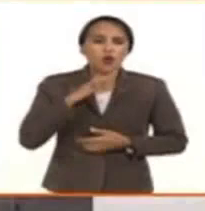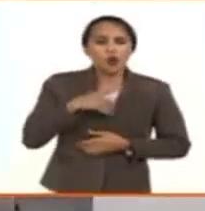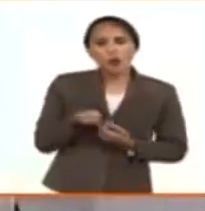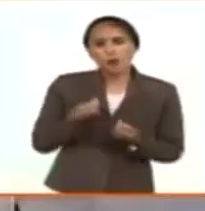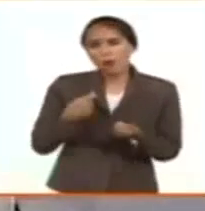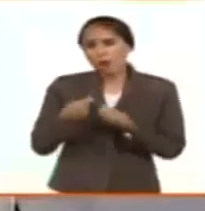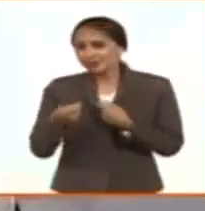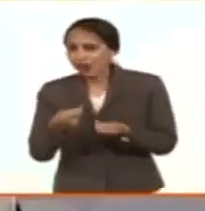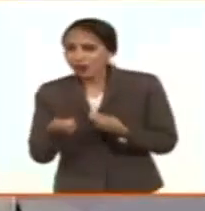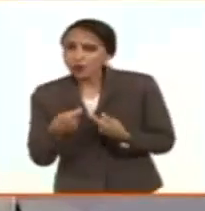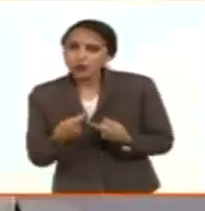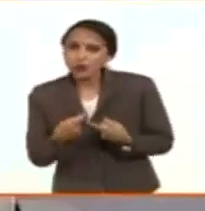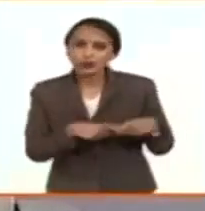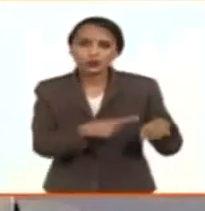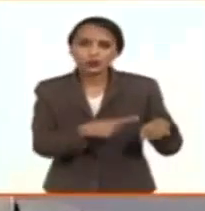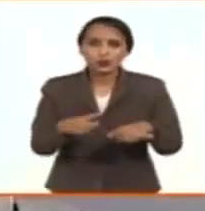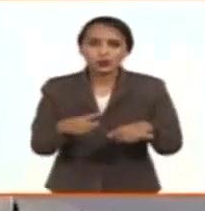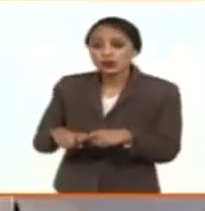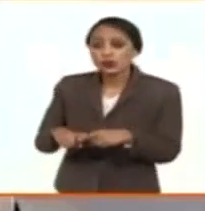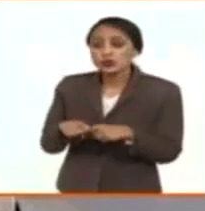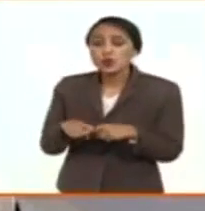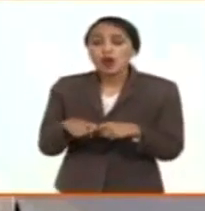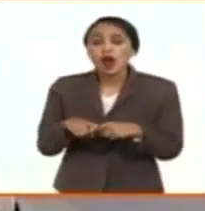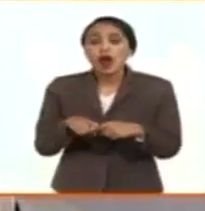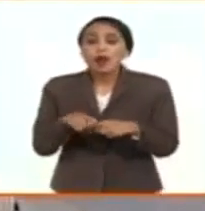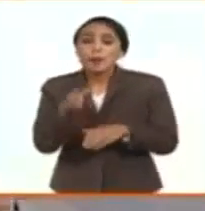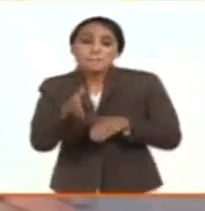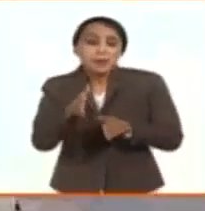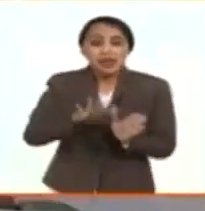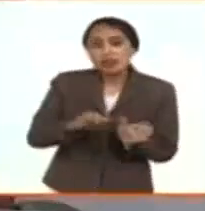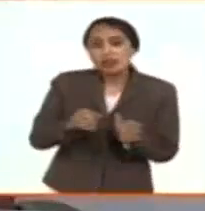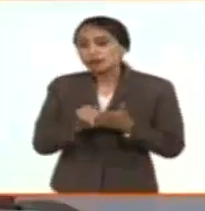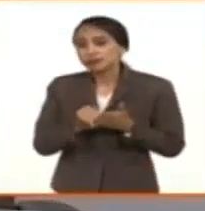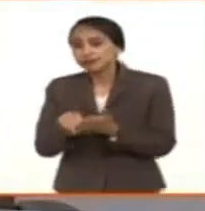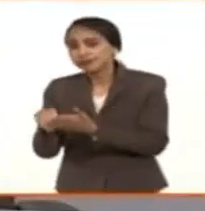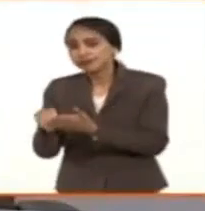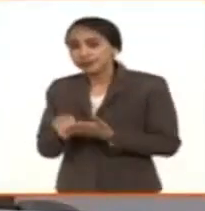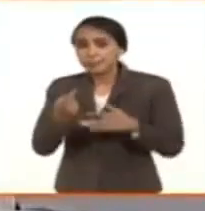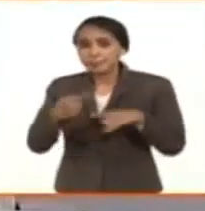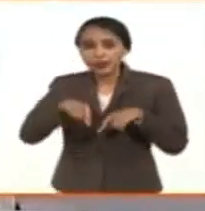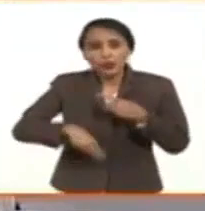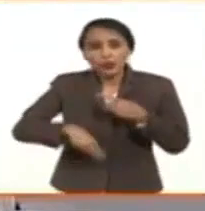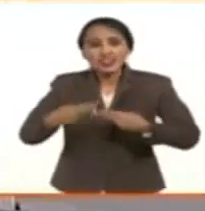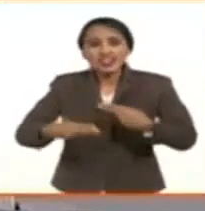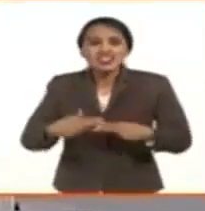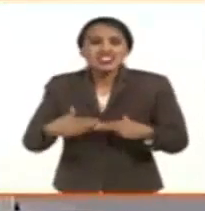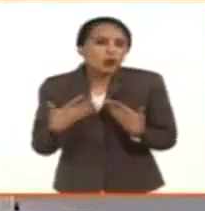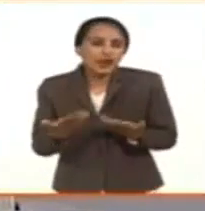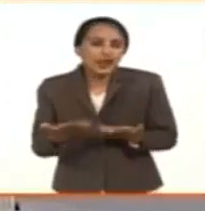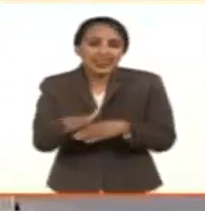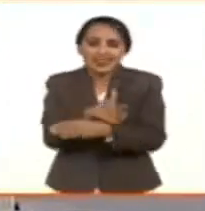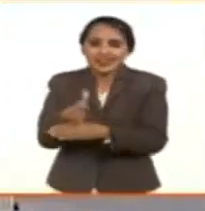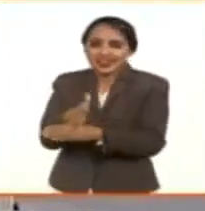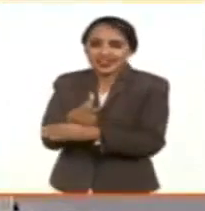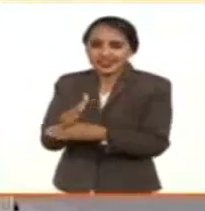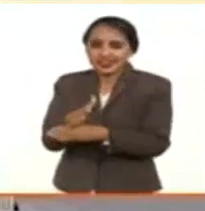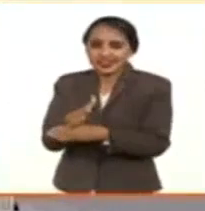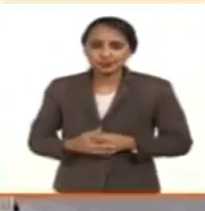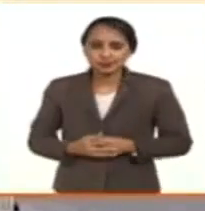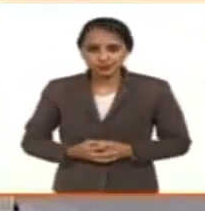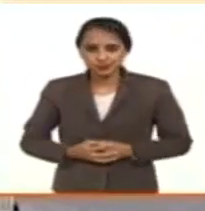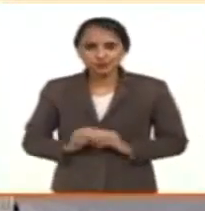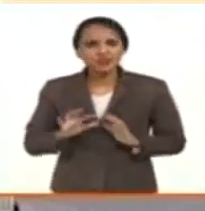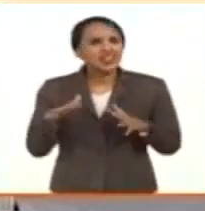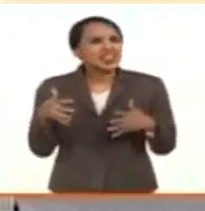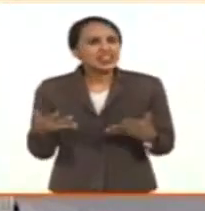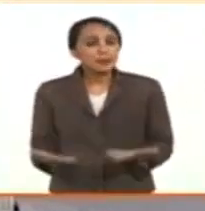de la intermediación de la aproximación indirecta y ahora lo están haciendo con la brutalidad qué pasa